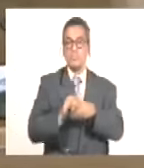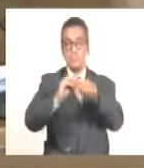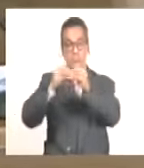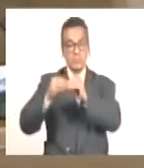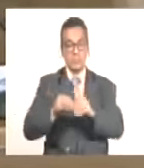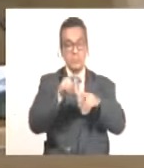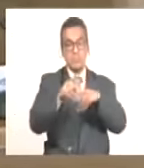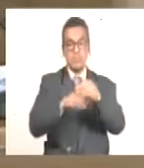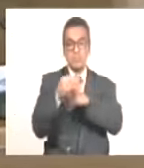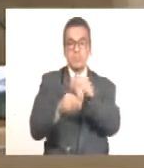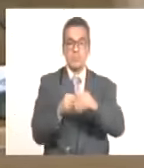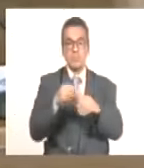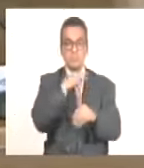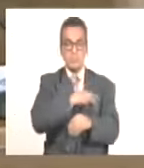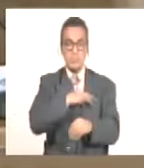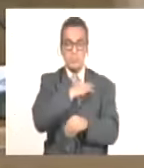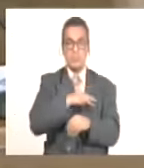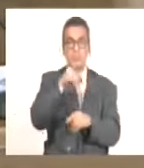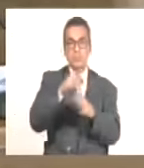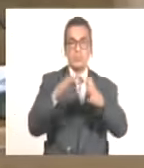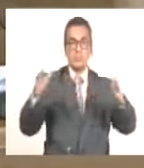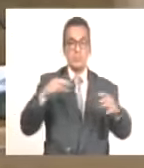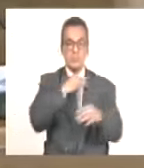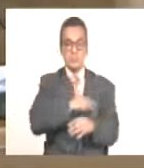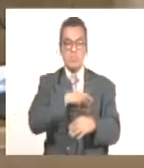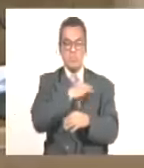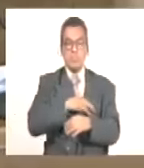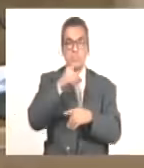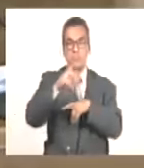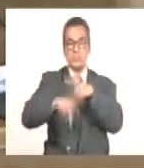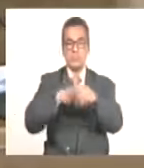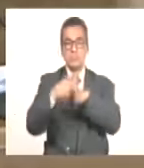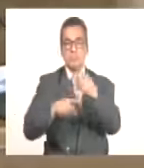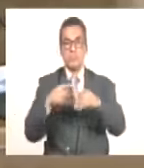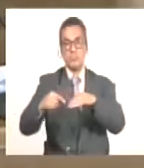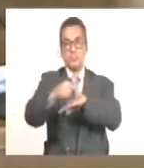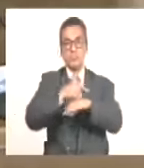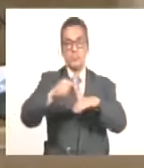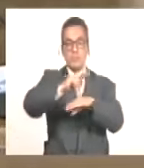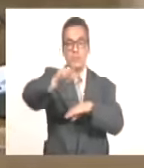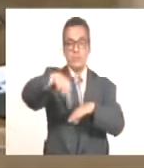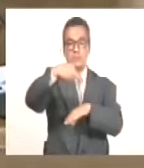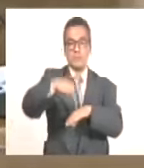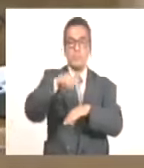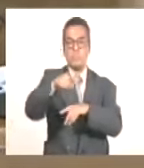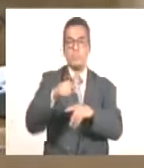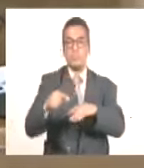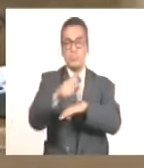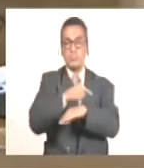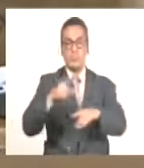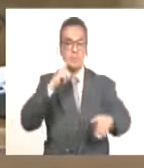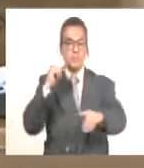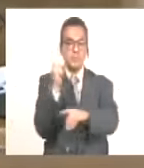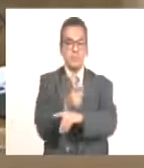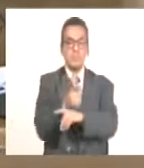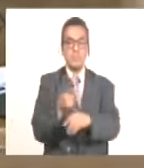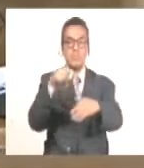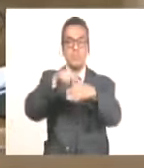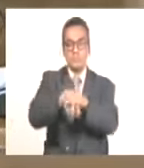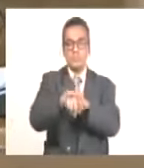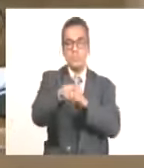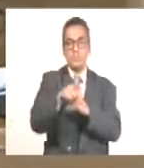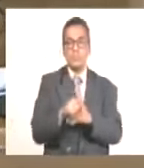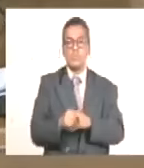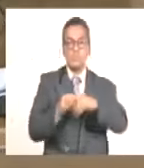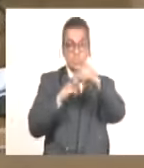diseño e implementación de las misiones y grandes misiones desarrolladas por el Ejecutivo Nacional. El Estado está obligado a incorporar